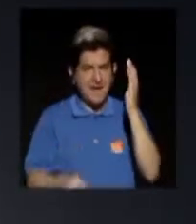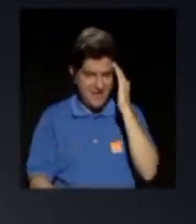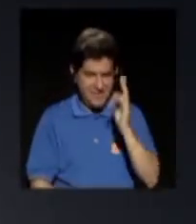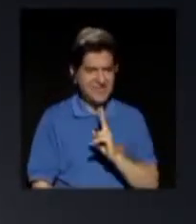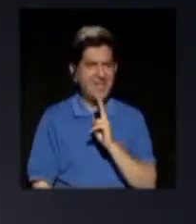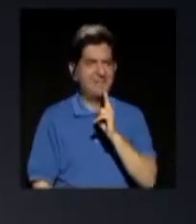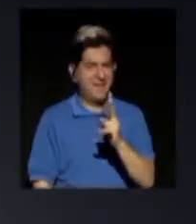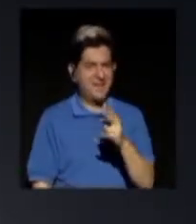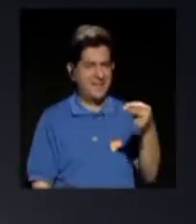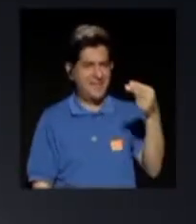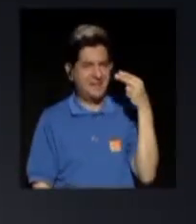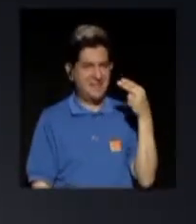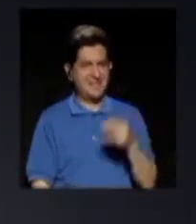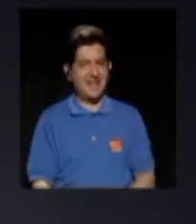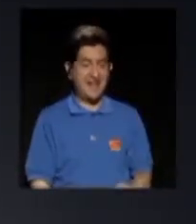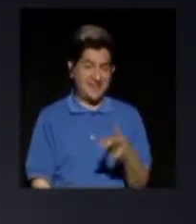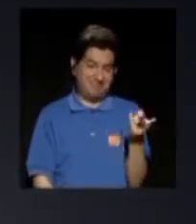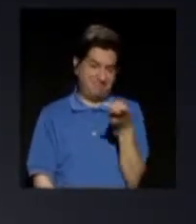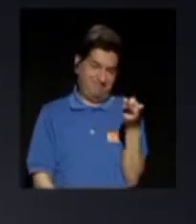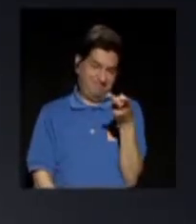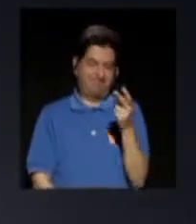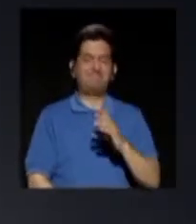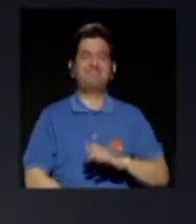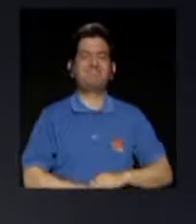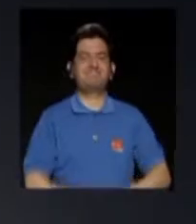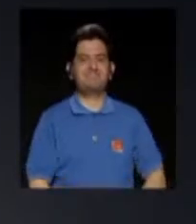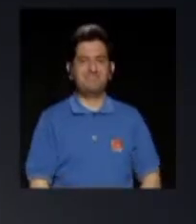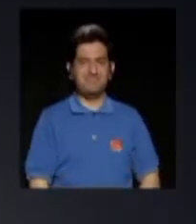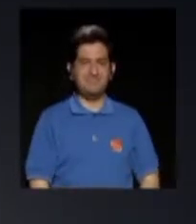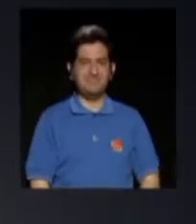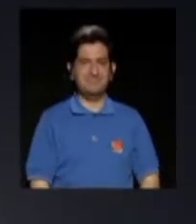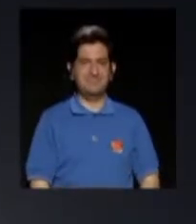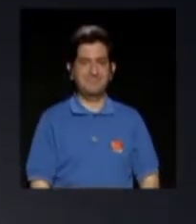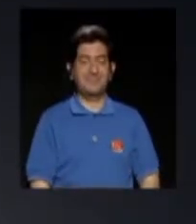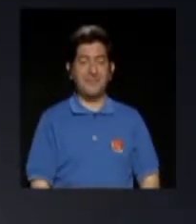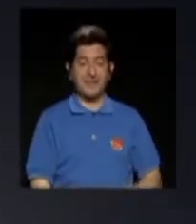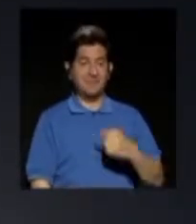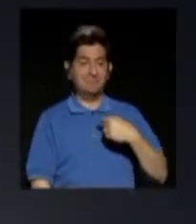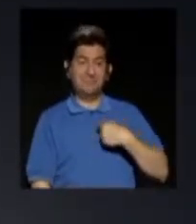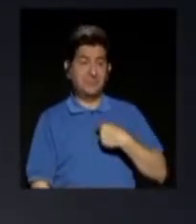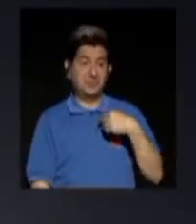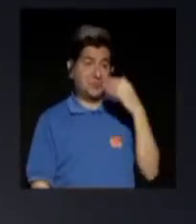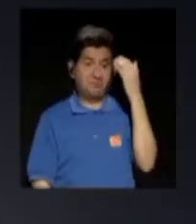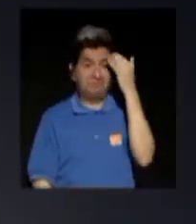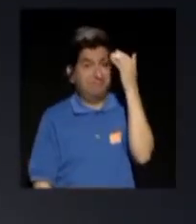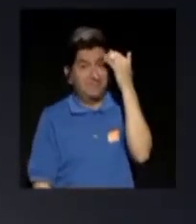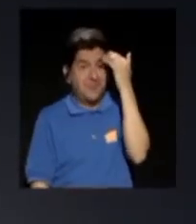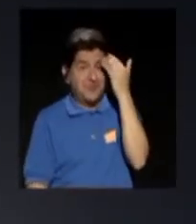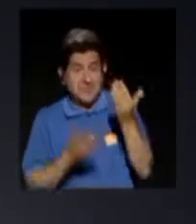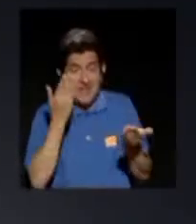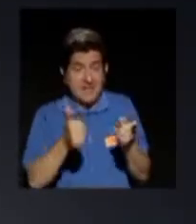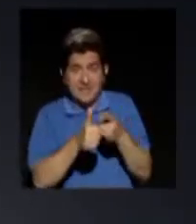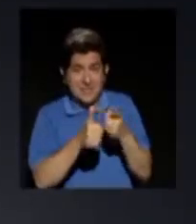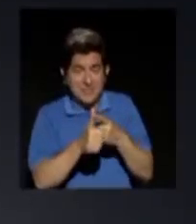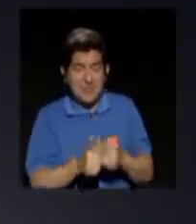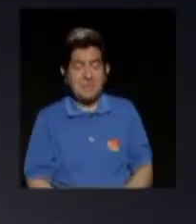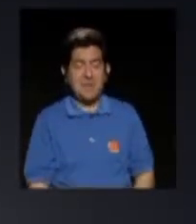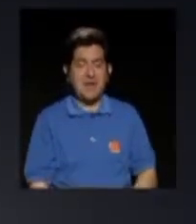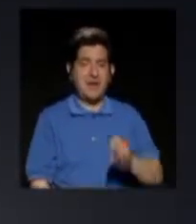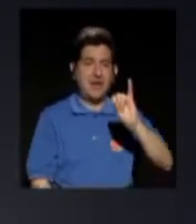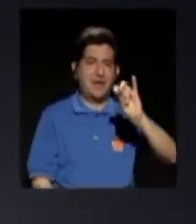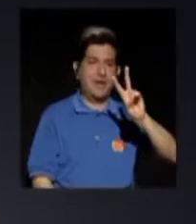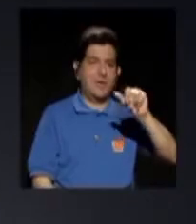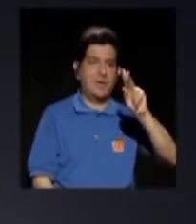verdadera historia son ustedes. Y yo no sé si quiere empezar, don Iván, usted un